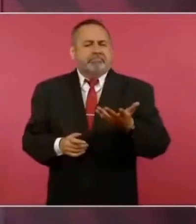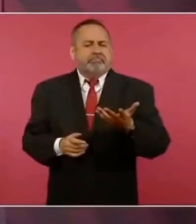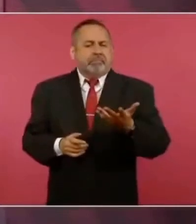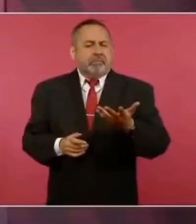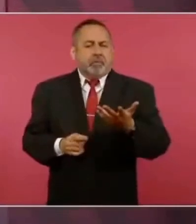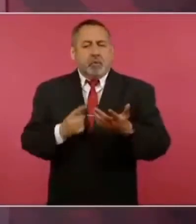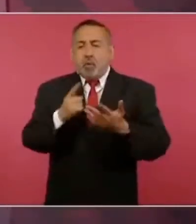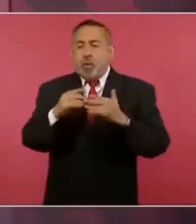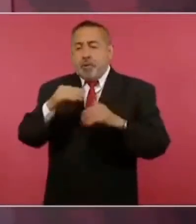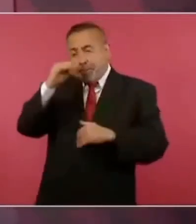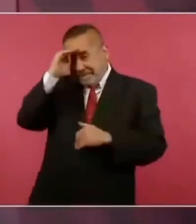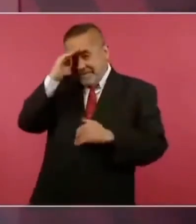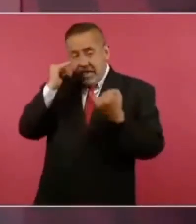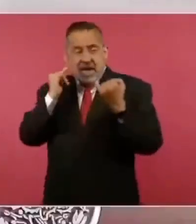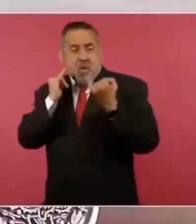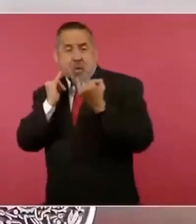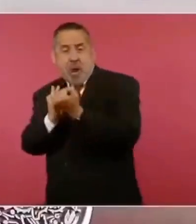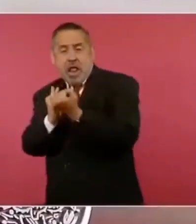solo pensamiento?